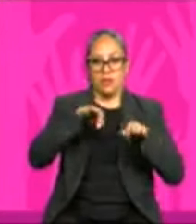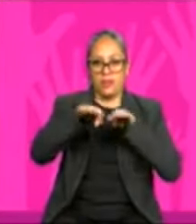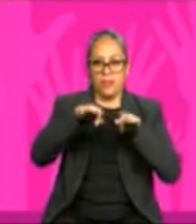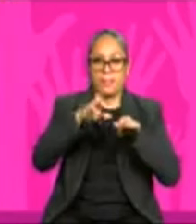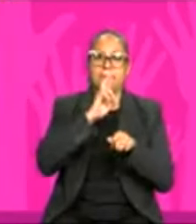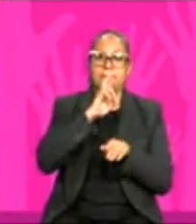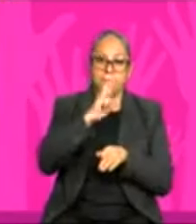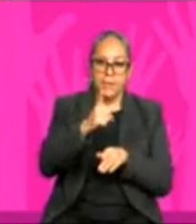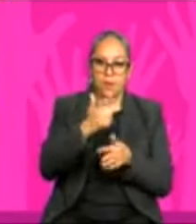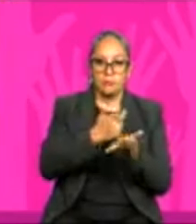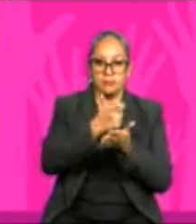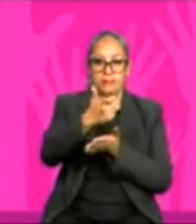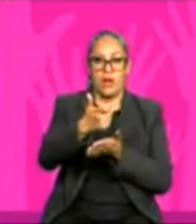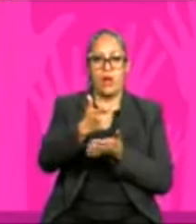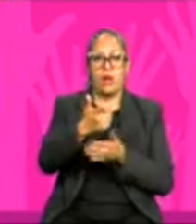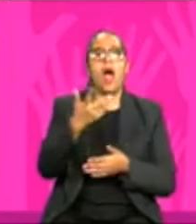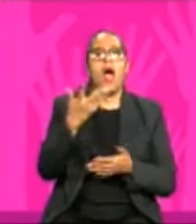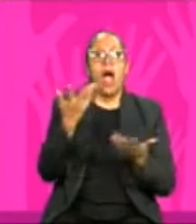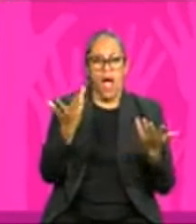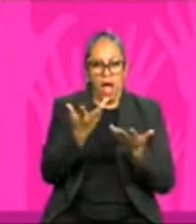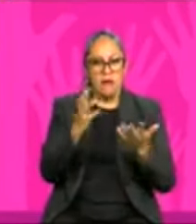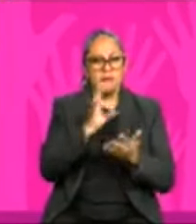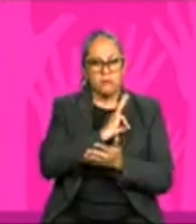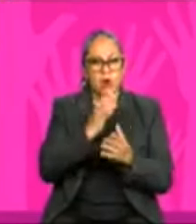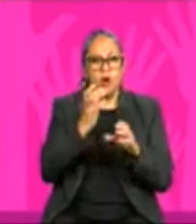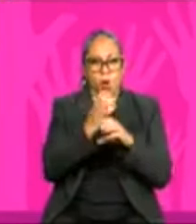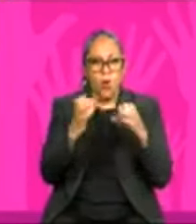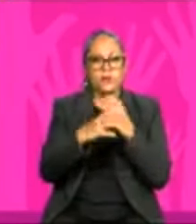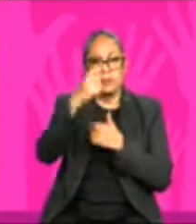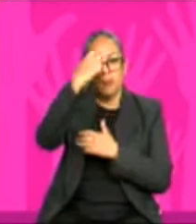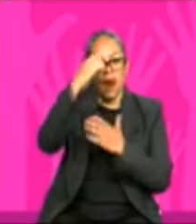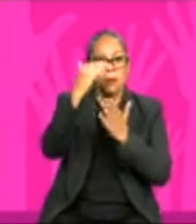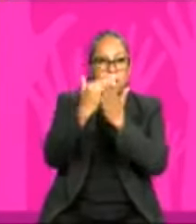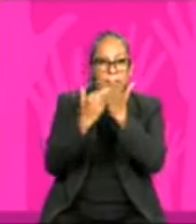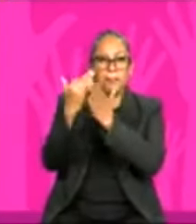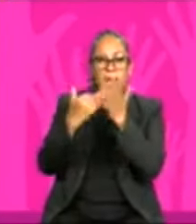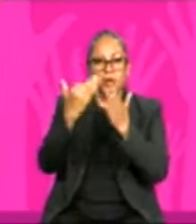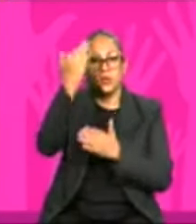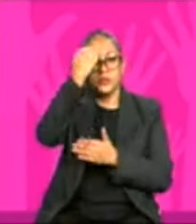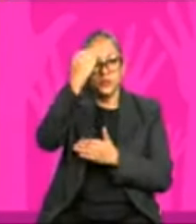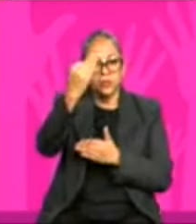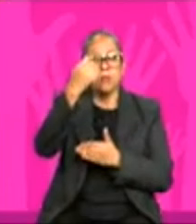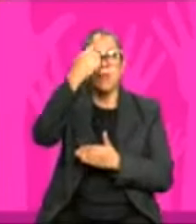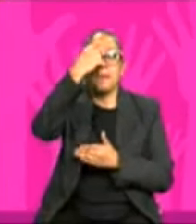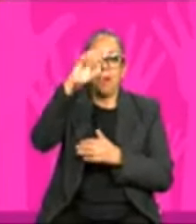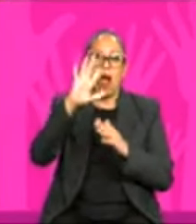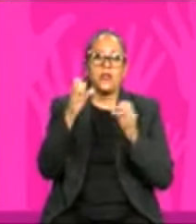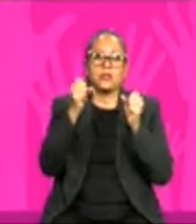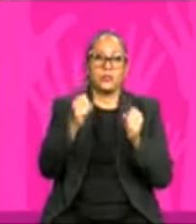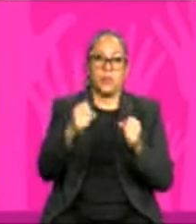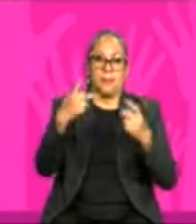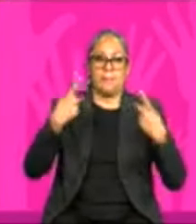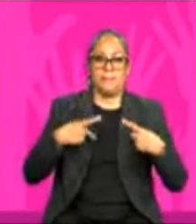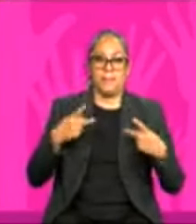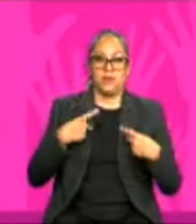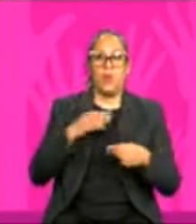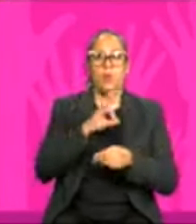muchas cosas inmediatas para aliviar un poco el tiempo de saturación y garantizar a las personas que tengan